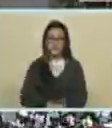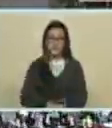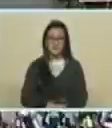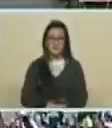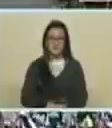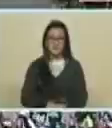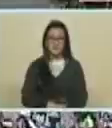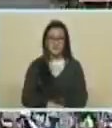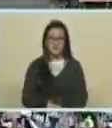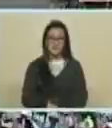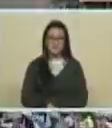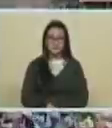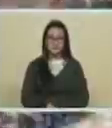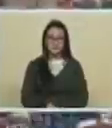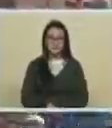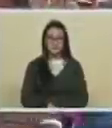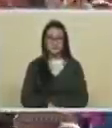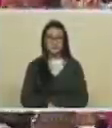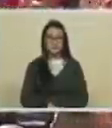ola.